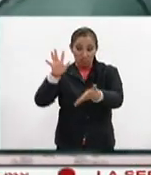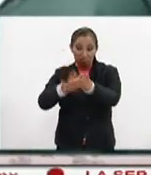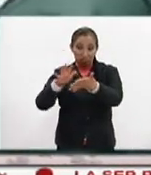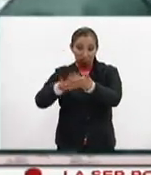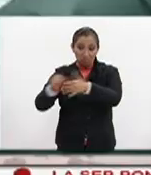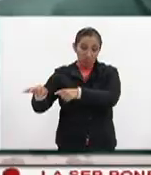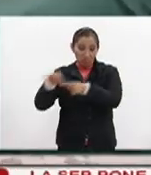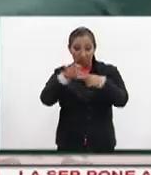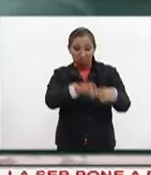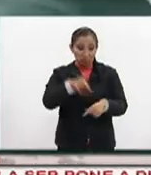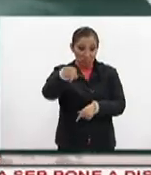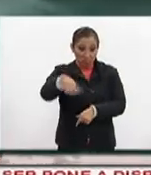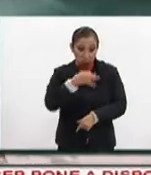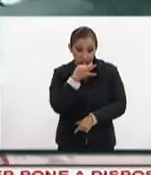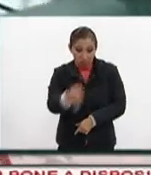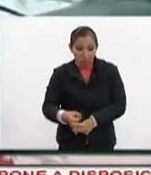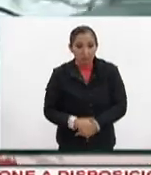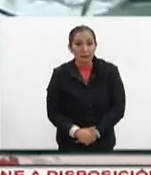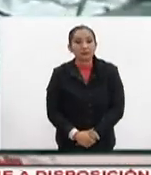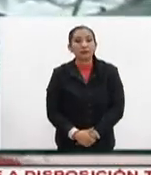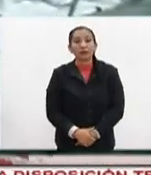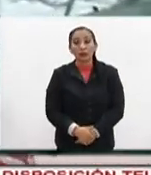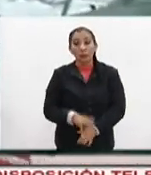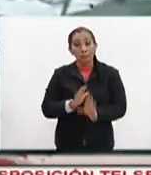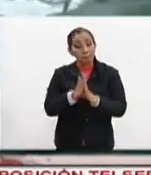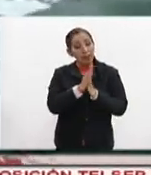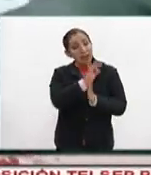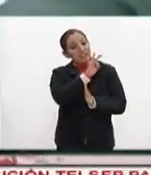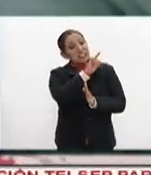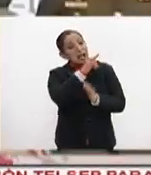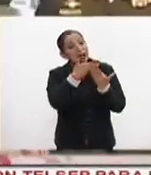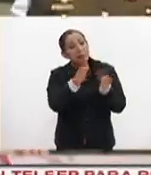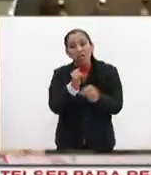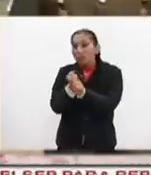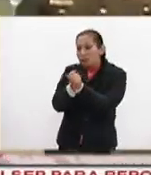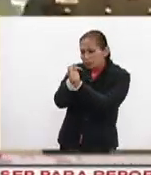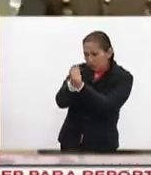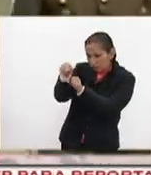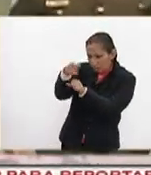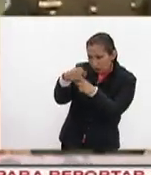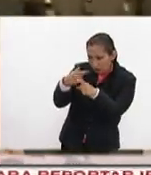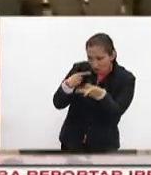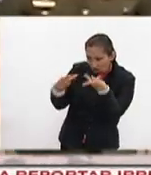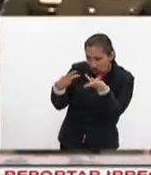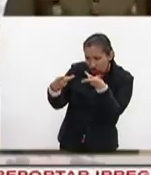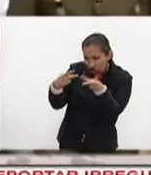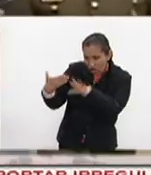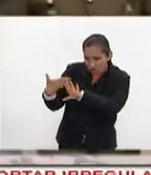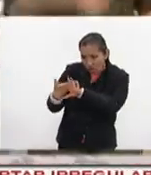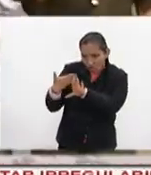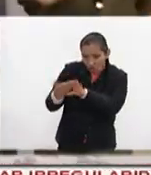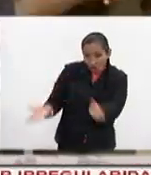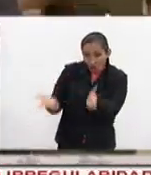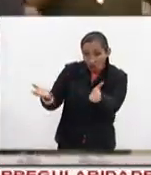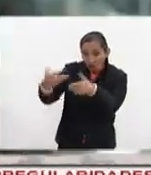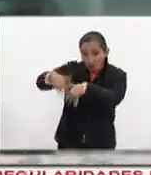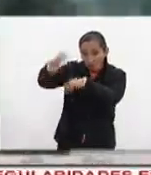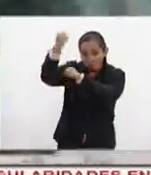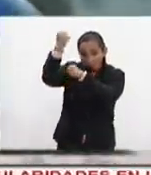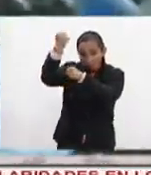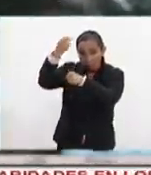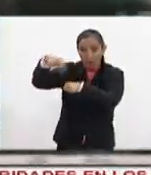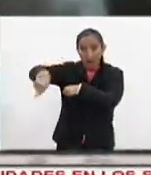consignados a las autoridades. Llamó a la Fiscalía General a abrir las investigaciones sobre quienes incitaron a las